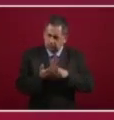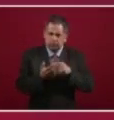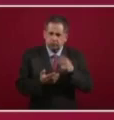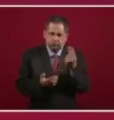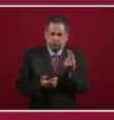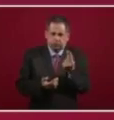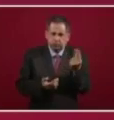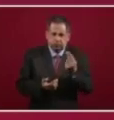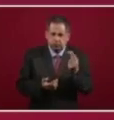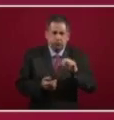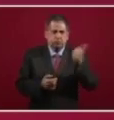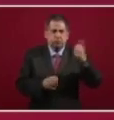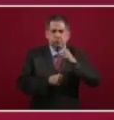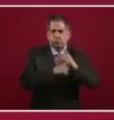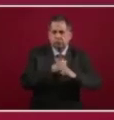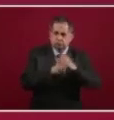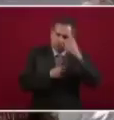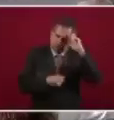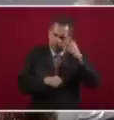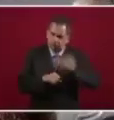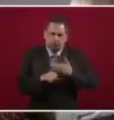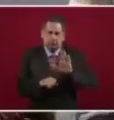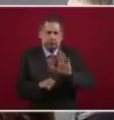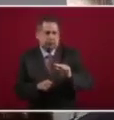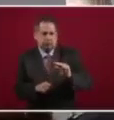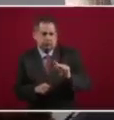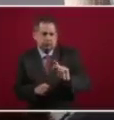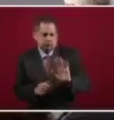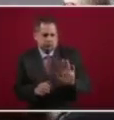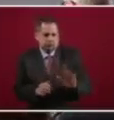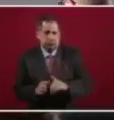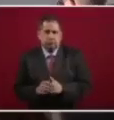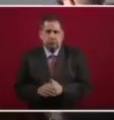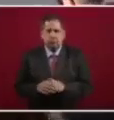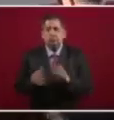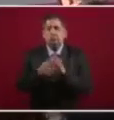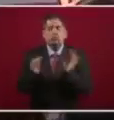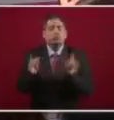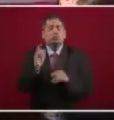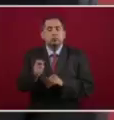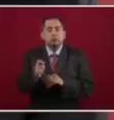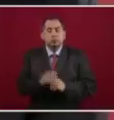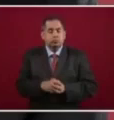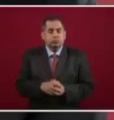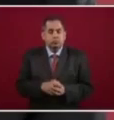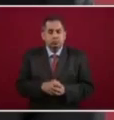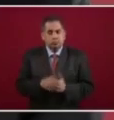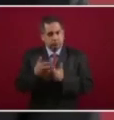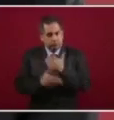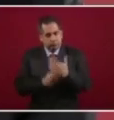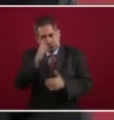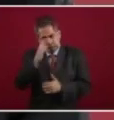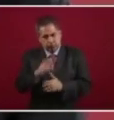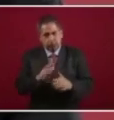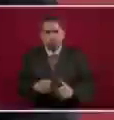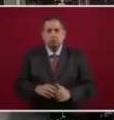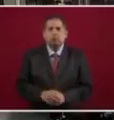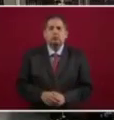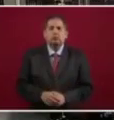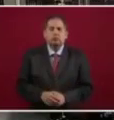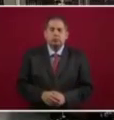gobierno extranjero. Todo esto de manera muy respetuosa.